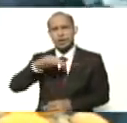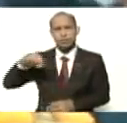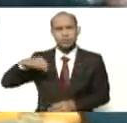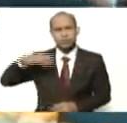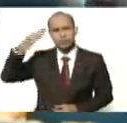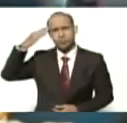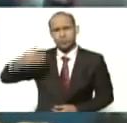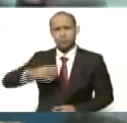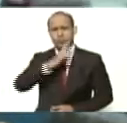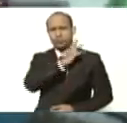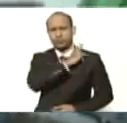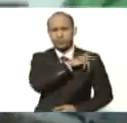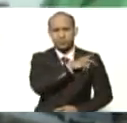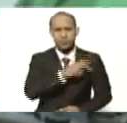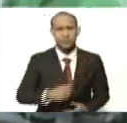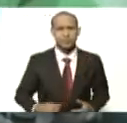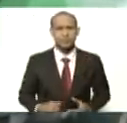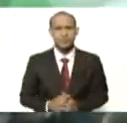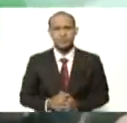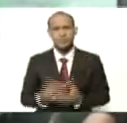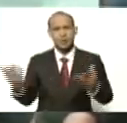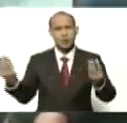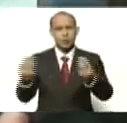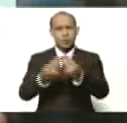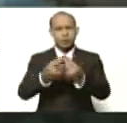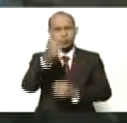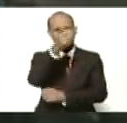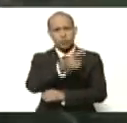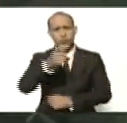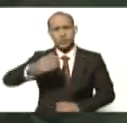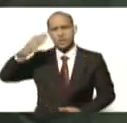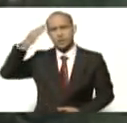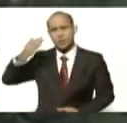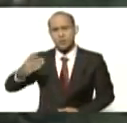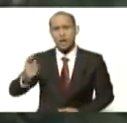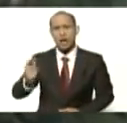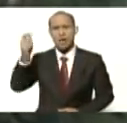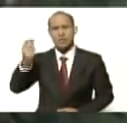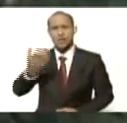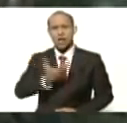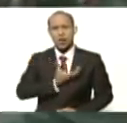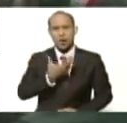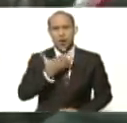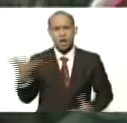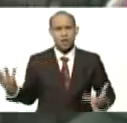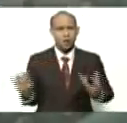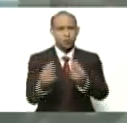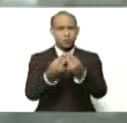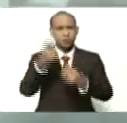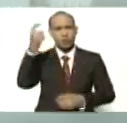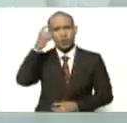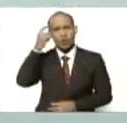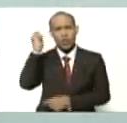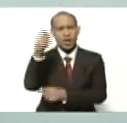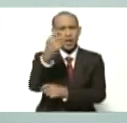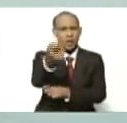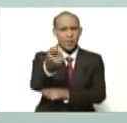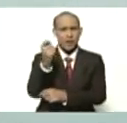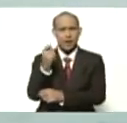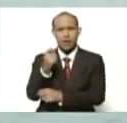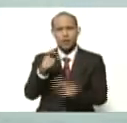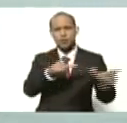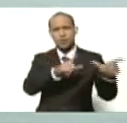de la zodiac y marítima en la unión cívico-militar nuestros diputados y alcaldes y el pescador estamos